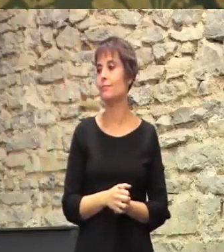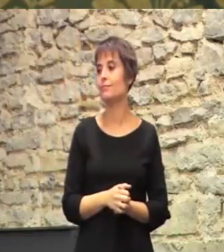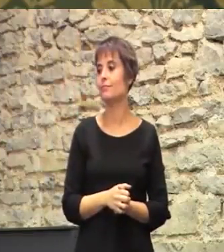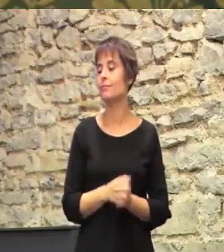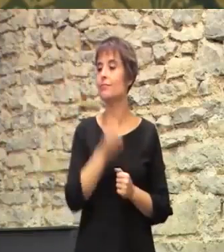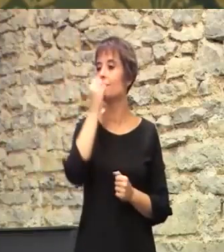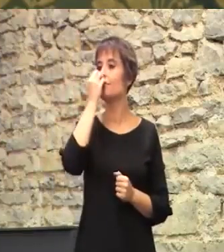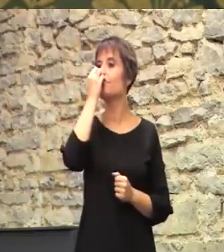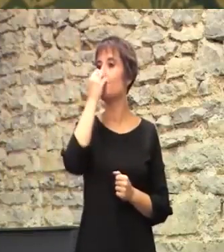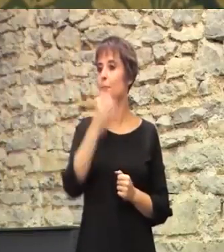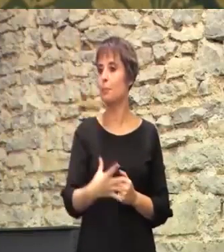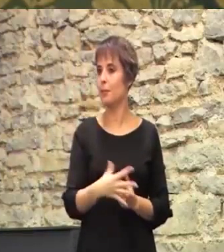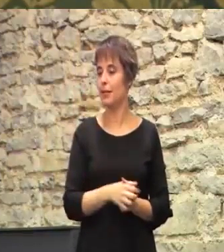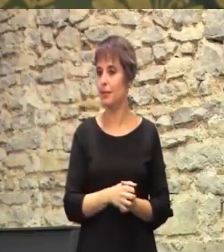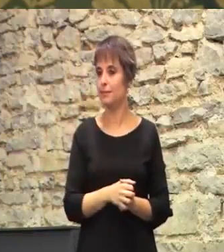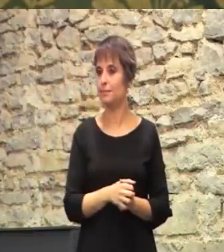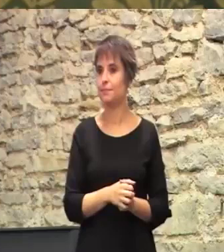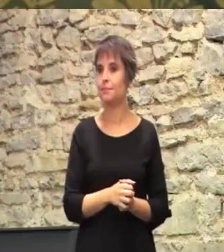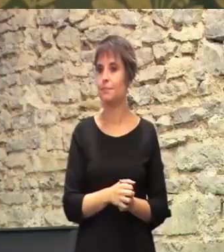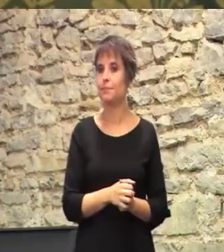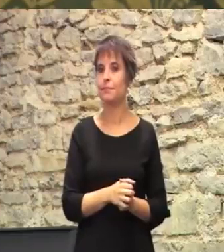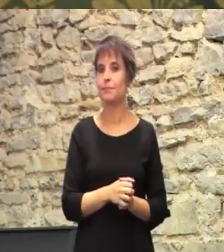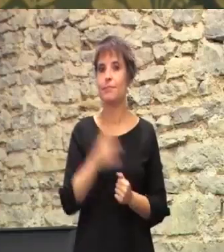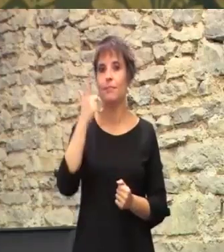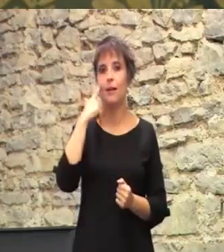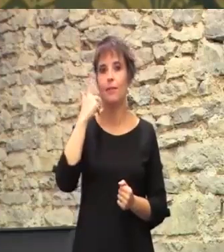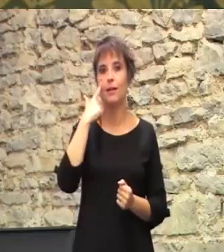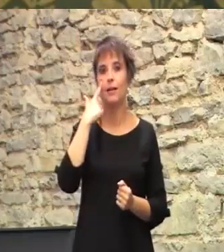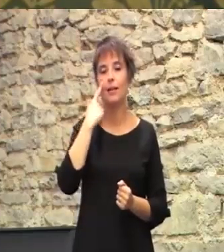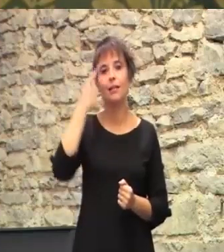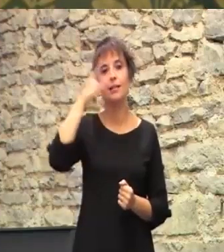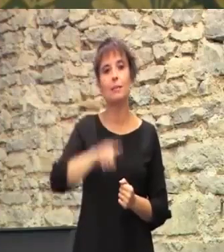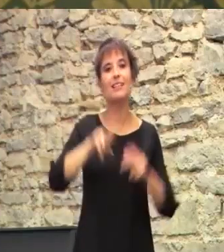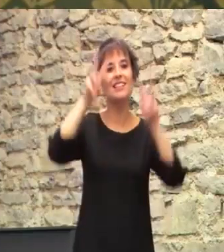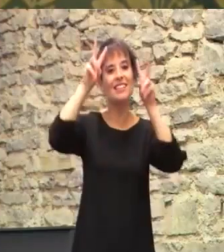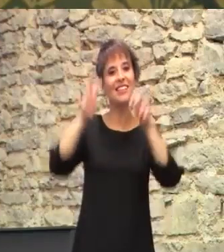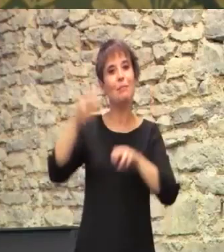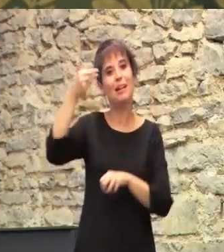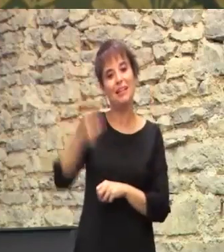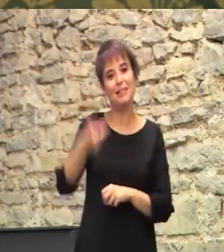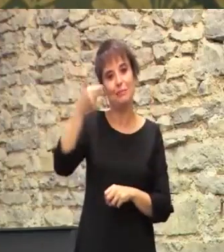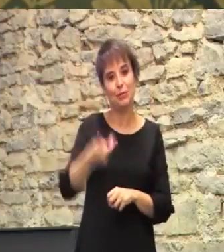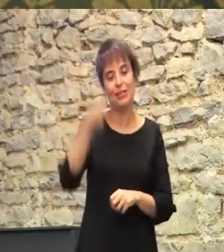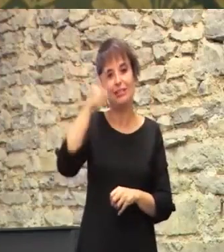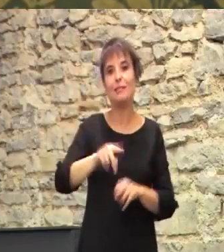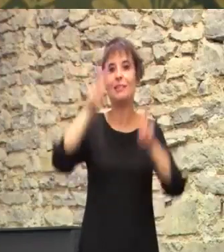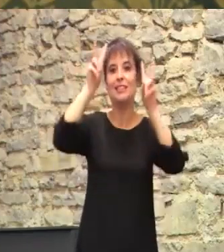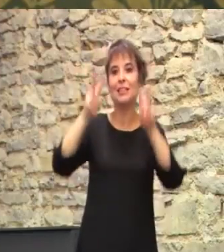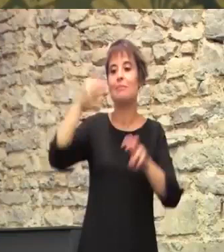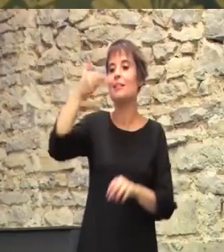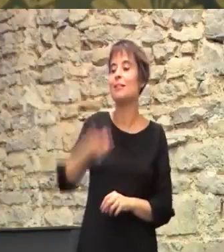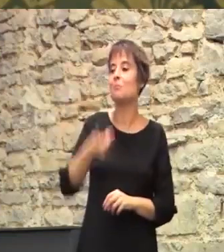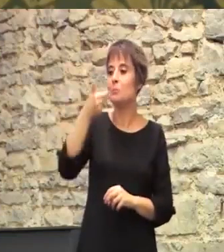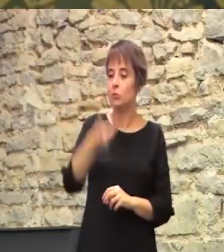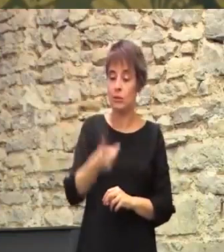bien el tema hay un tema importante en esto qué